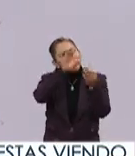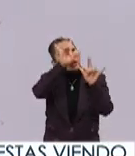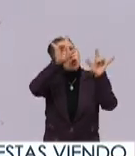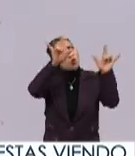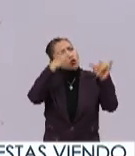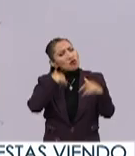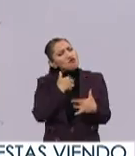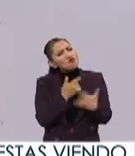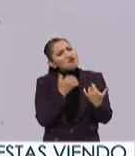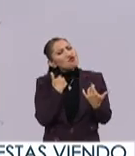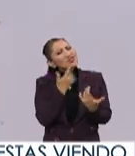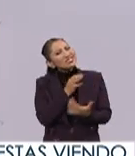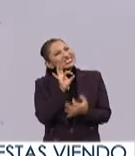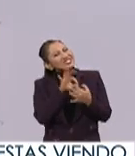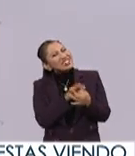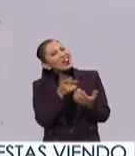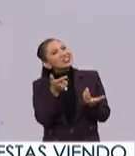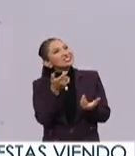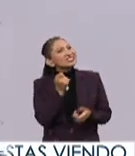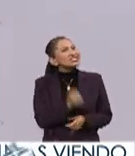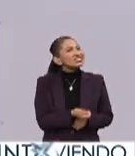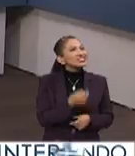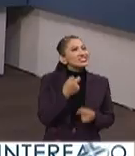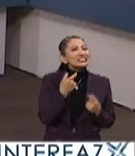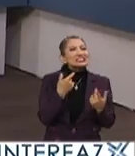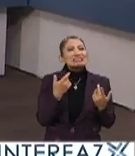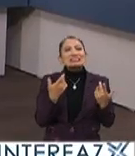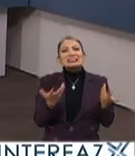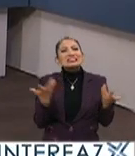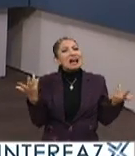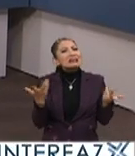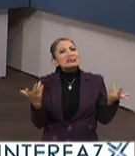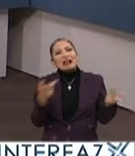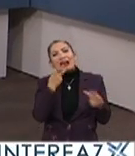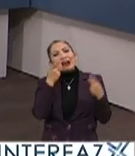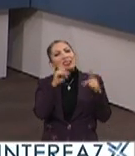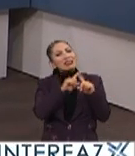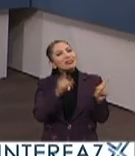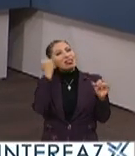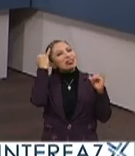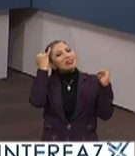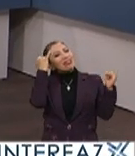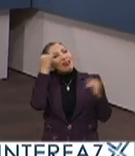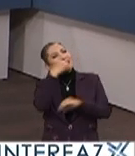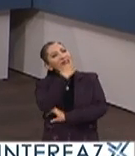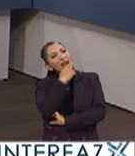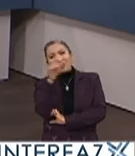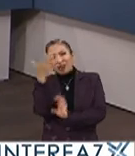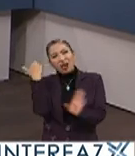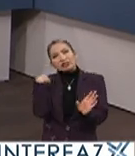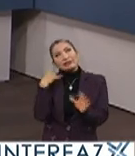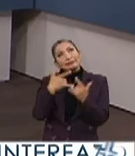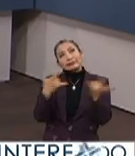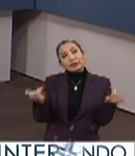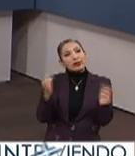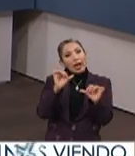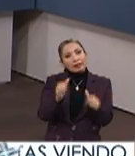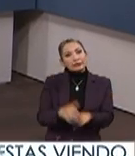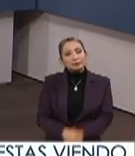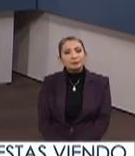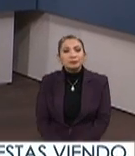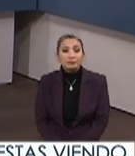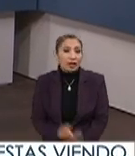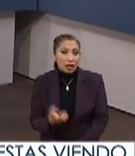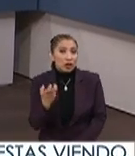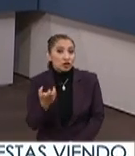cuadro y generar emociones, sensaciones, percepciones y crear un discurso diferente, alterno a lo que han planteado que es la historia del arte. Y que